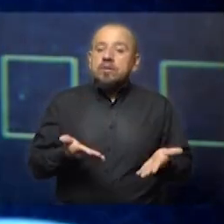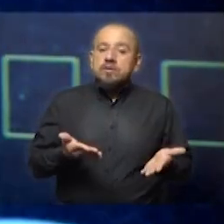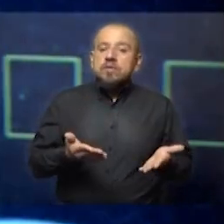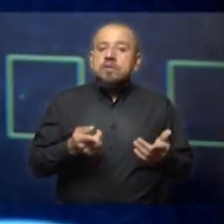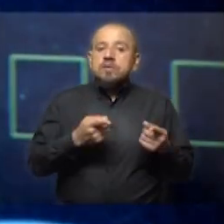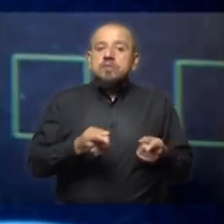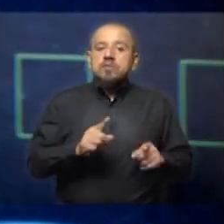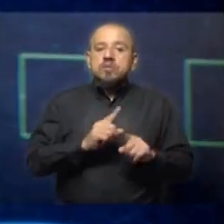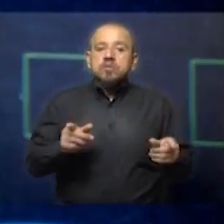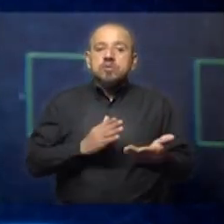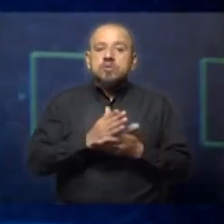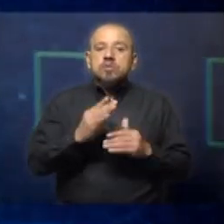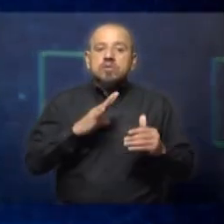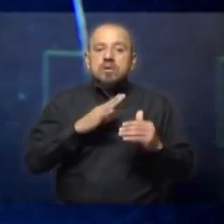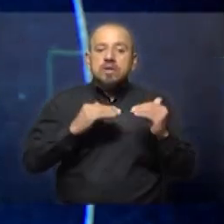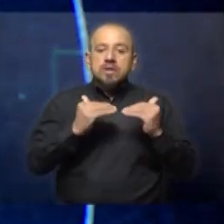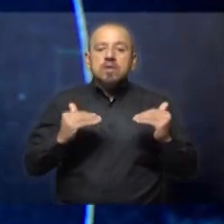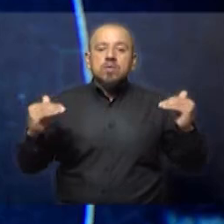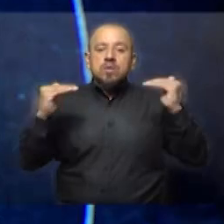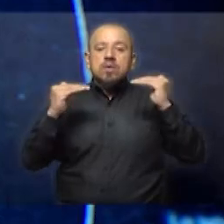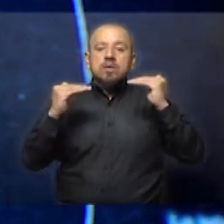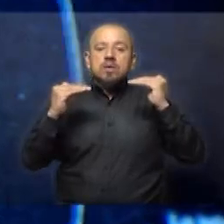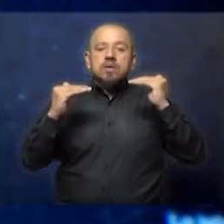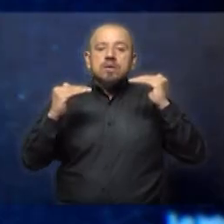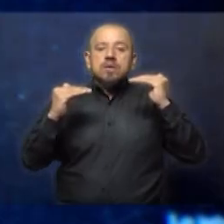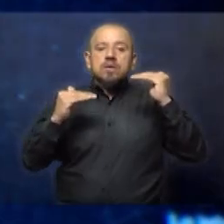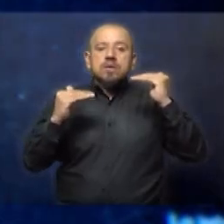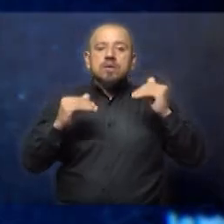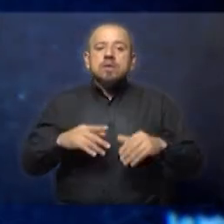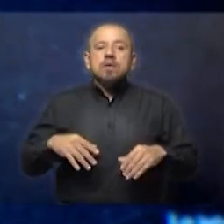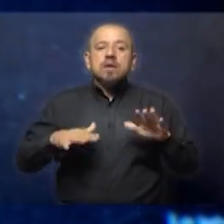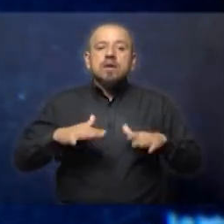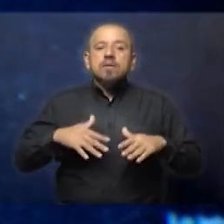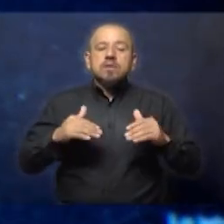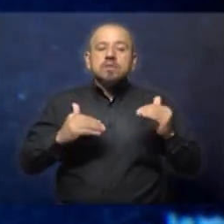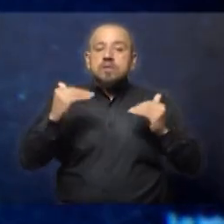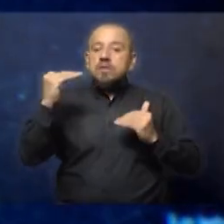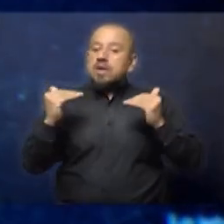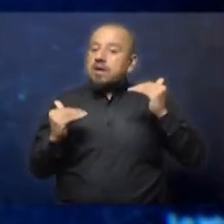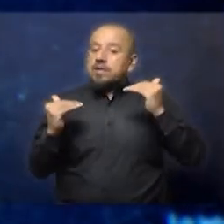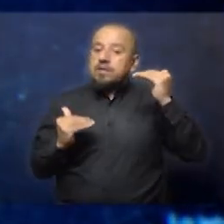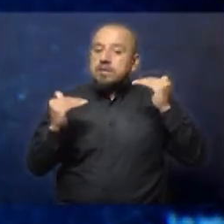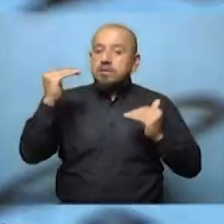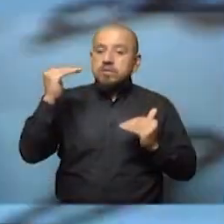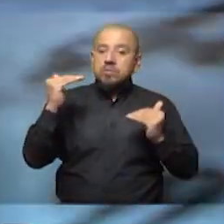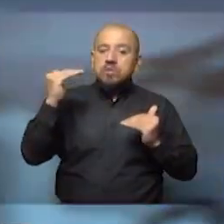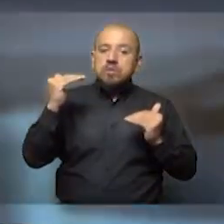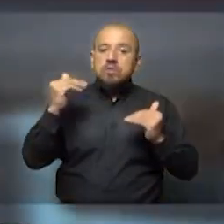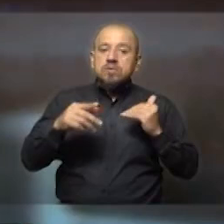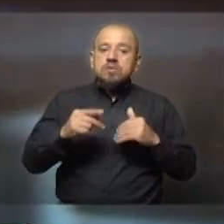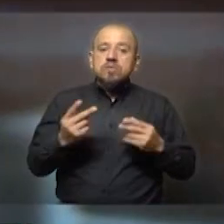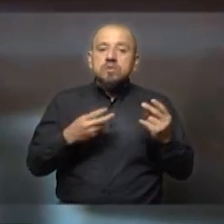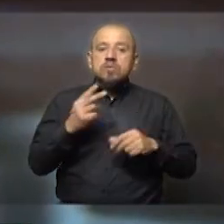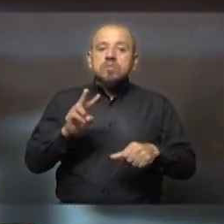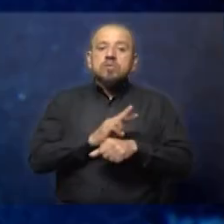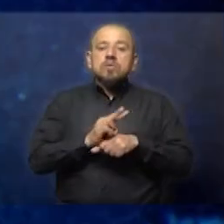eso no siempre hay que igualar sino que a veces habrá que igualar y a veces habrá que desigualar dice Ferreira buscando proteger a la